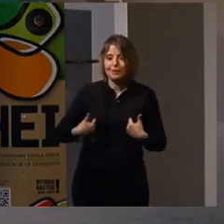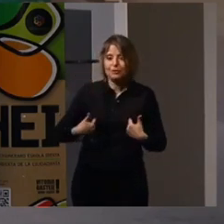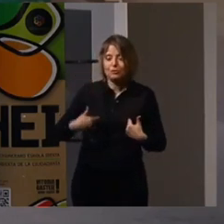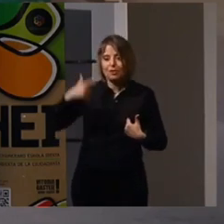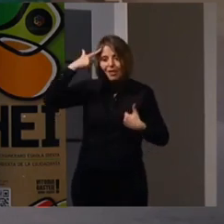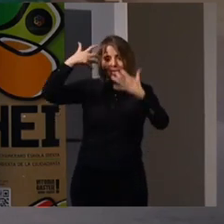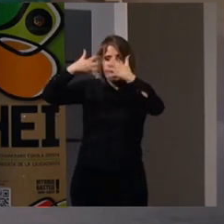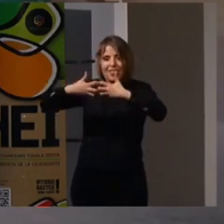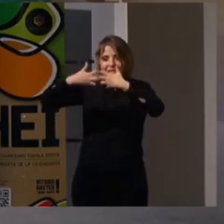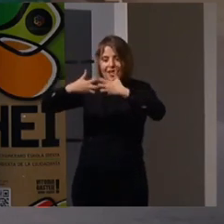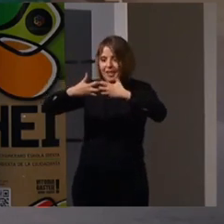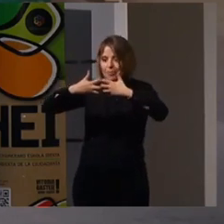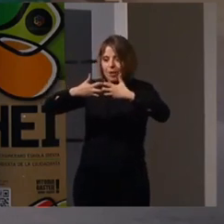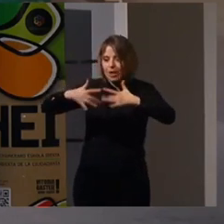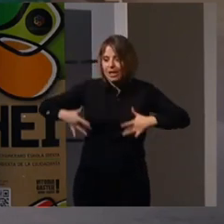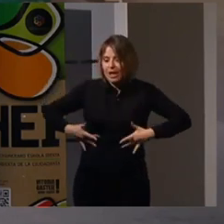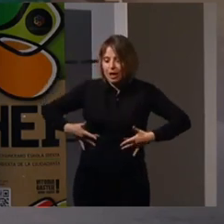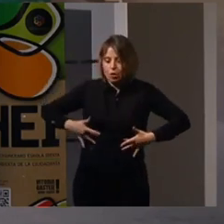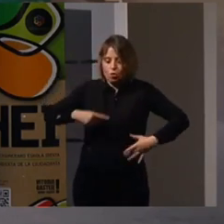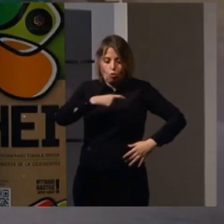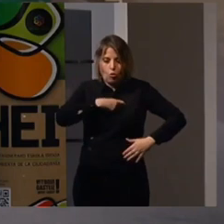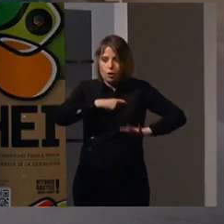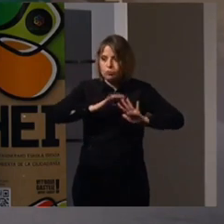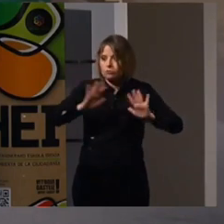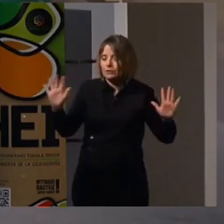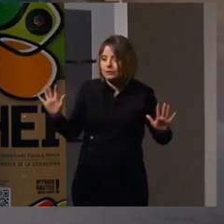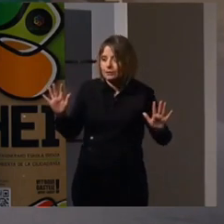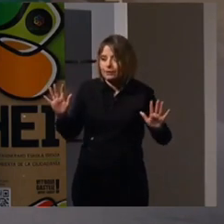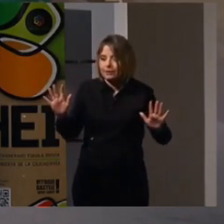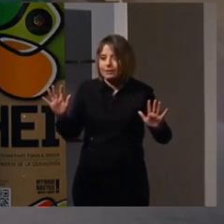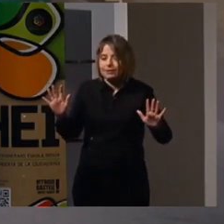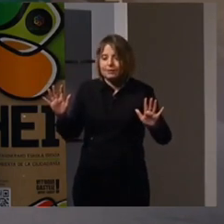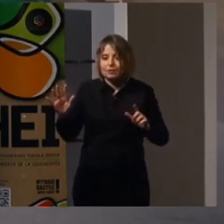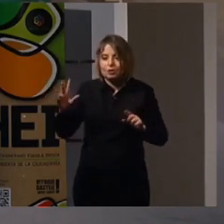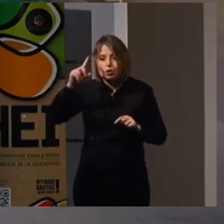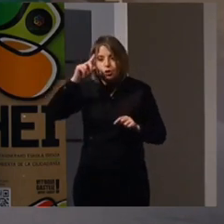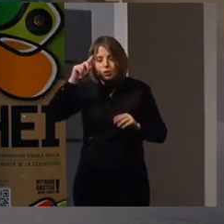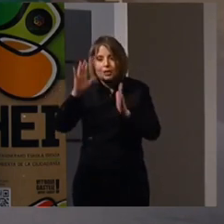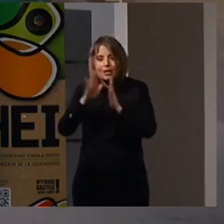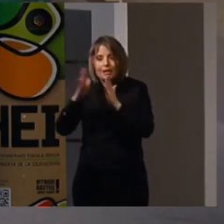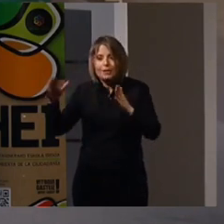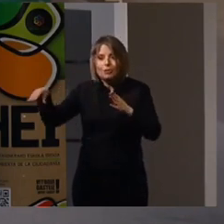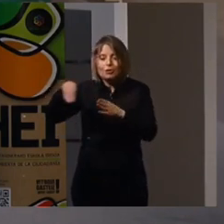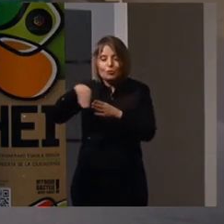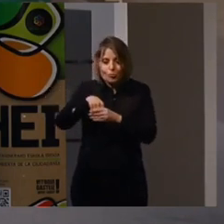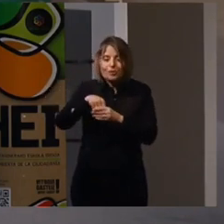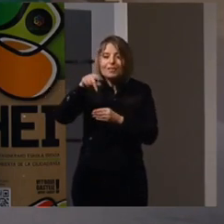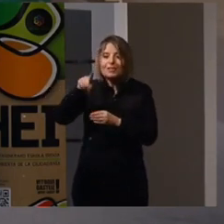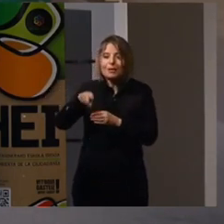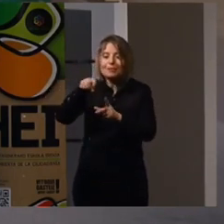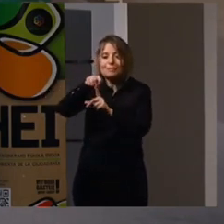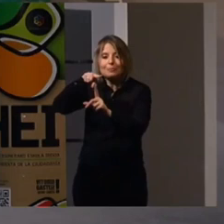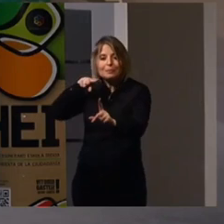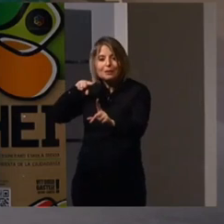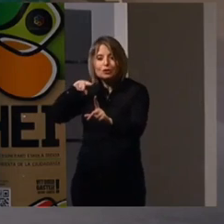un cerebro, un hígado, un corazón. Entonces, no sé si el libro incluye también un poco, ¿no?, como ese enfoque